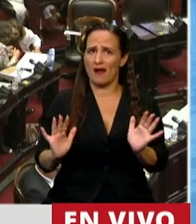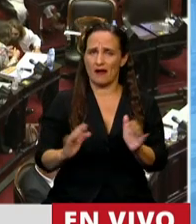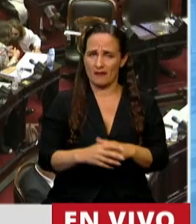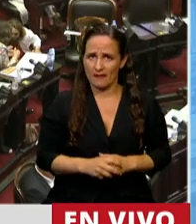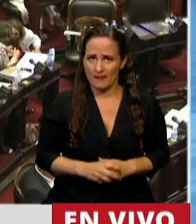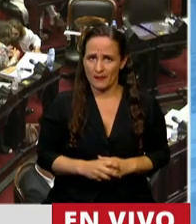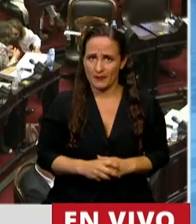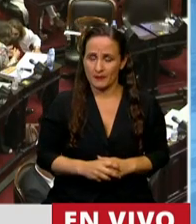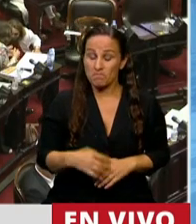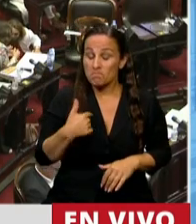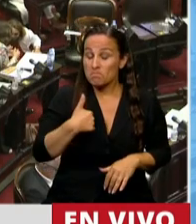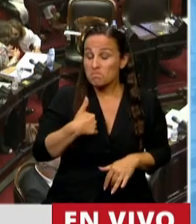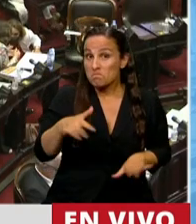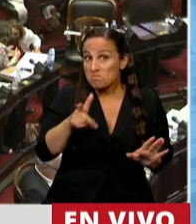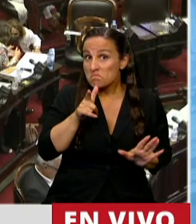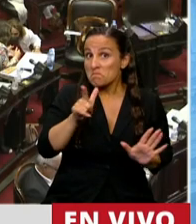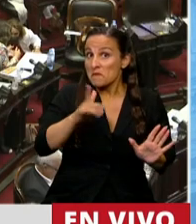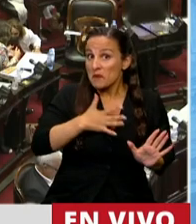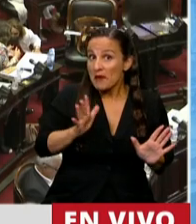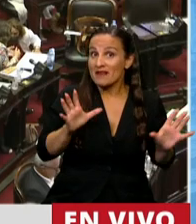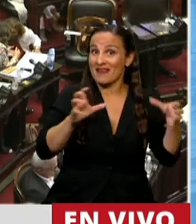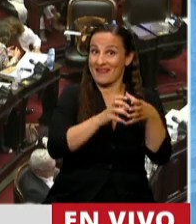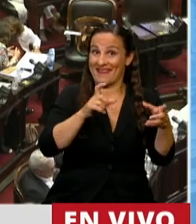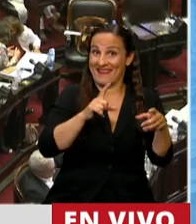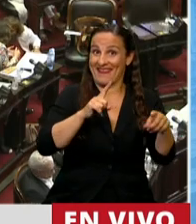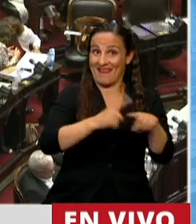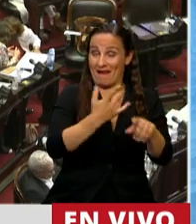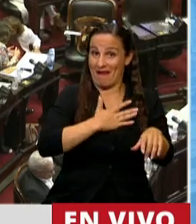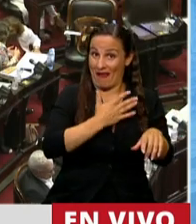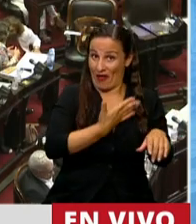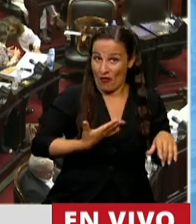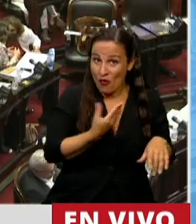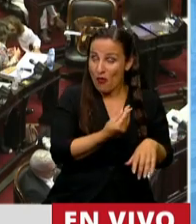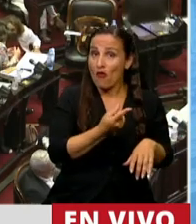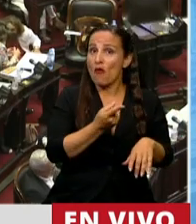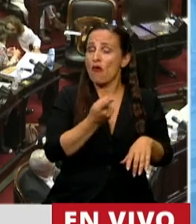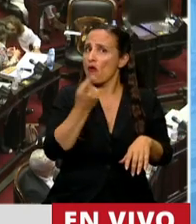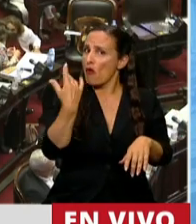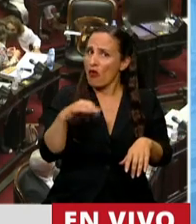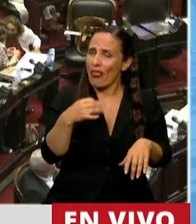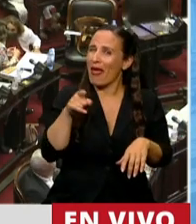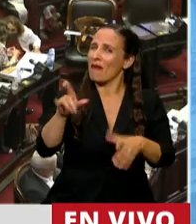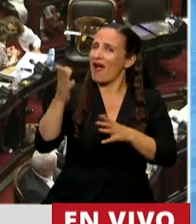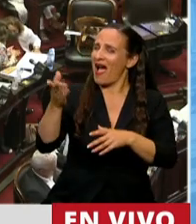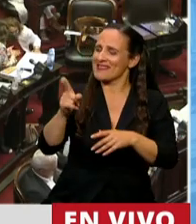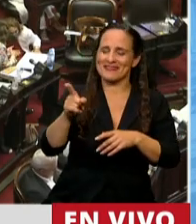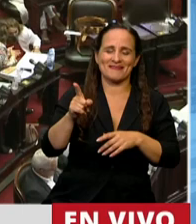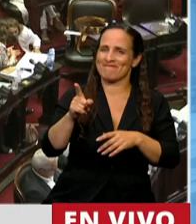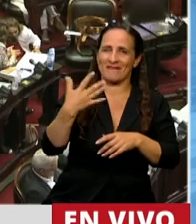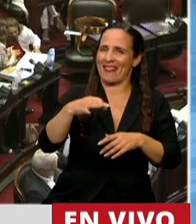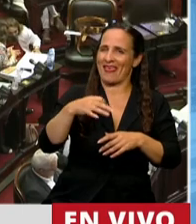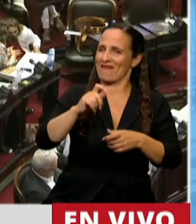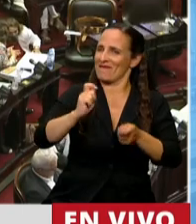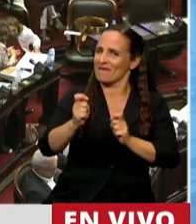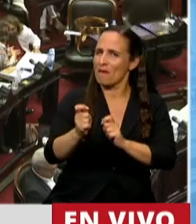Y me parece que el bloque oficialista debería corregir estas conductas, en primer